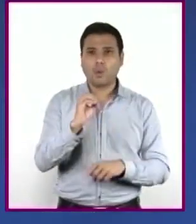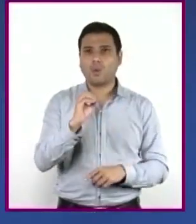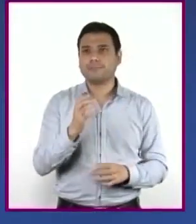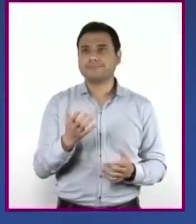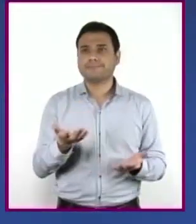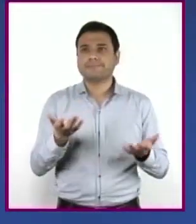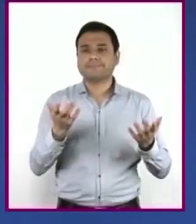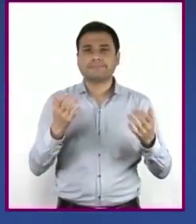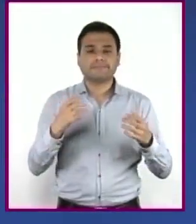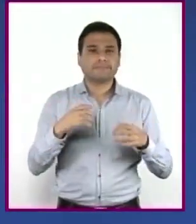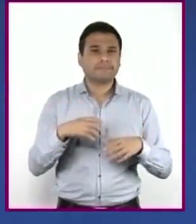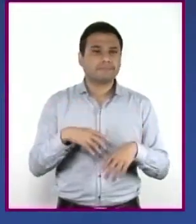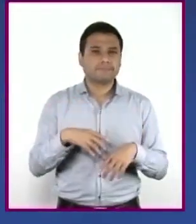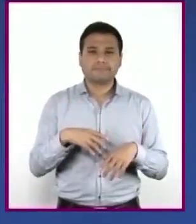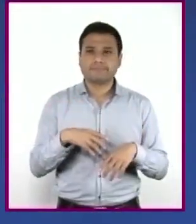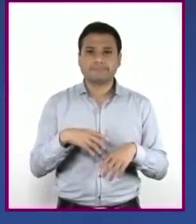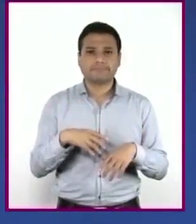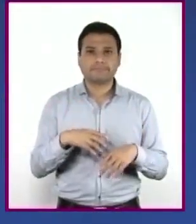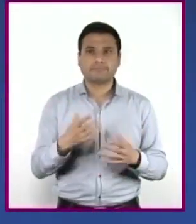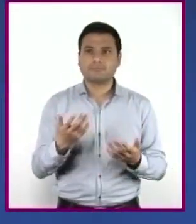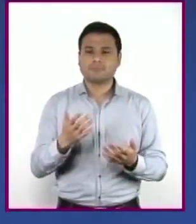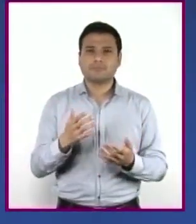burlas,